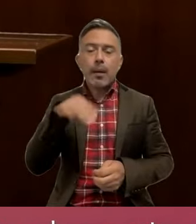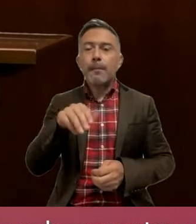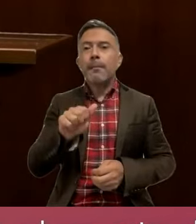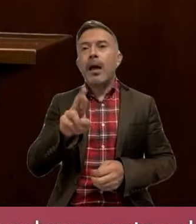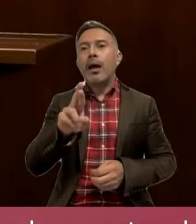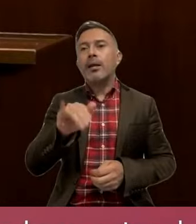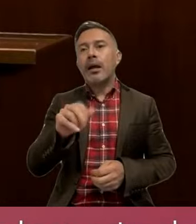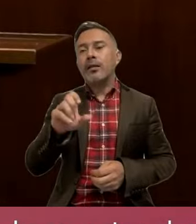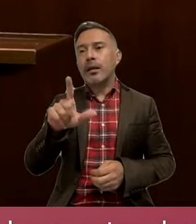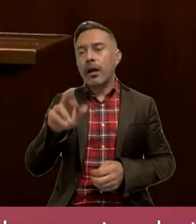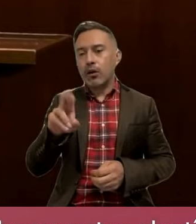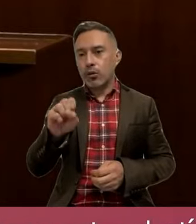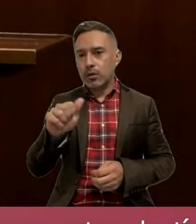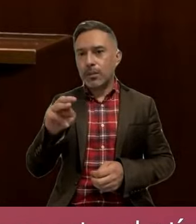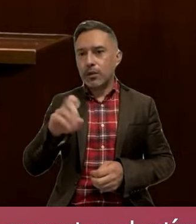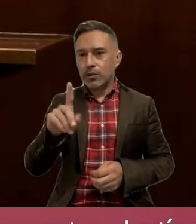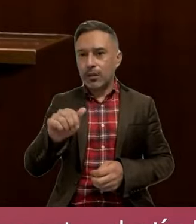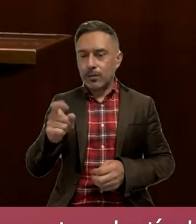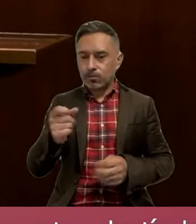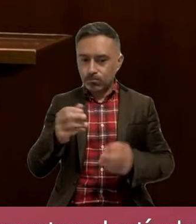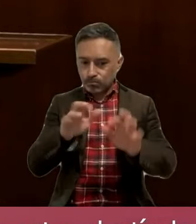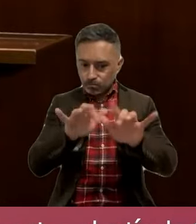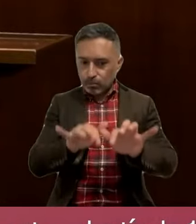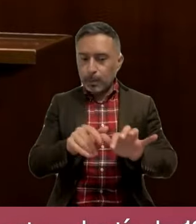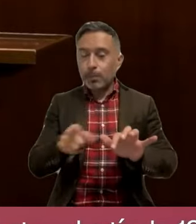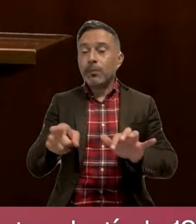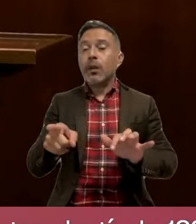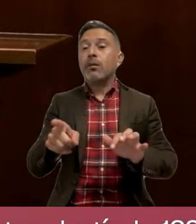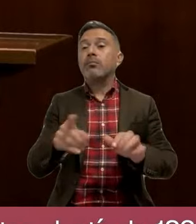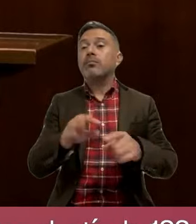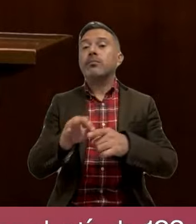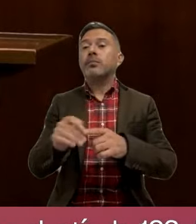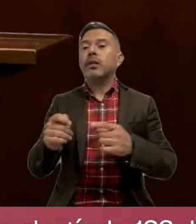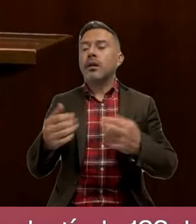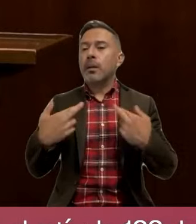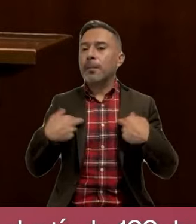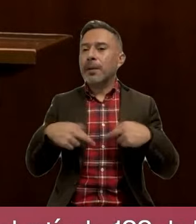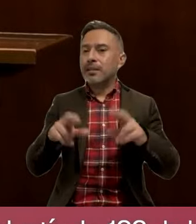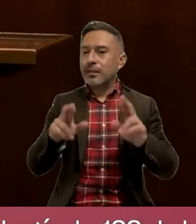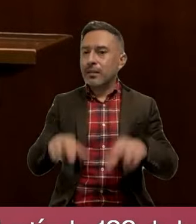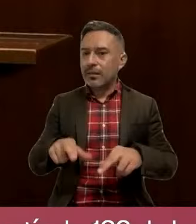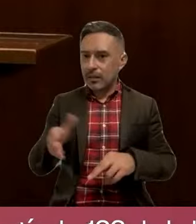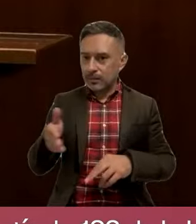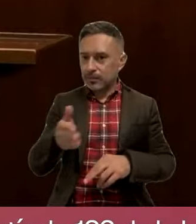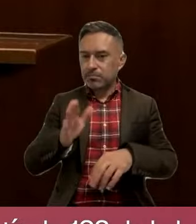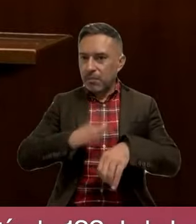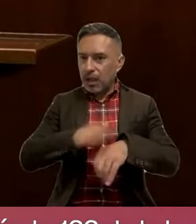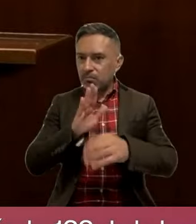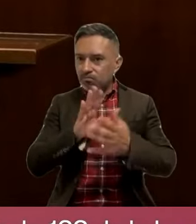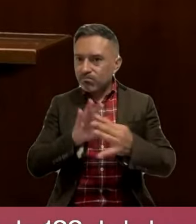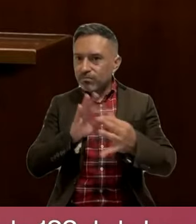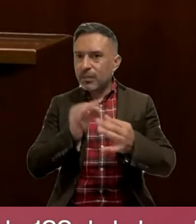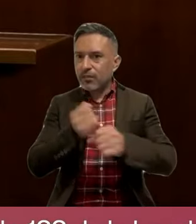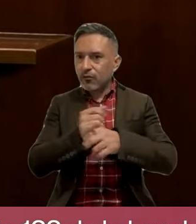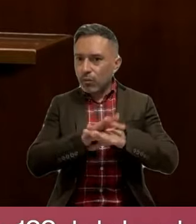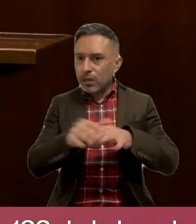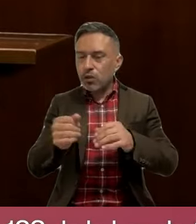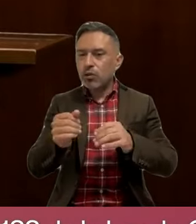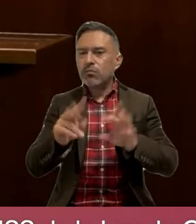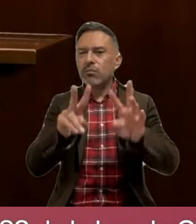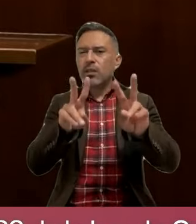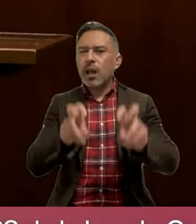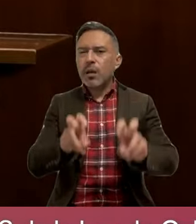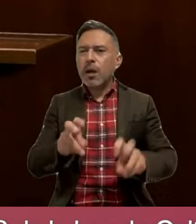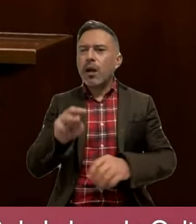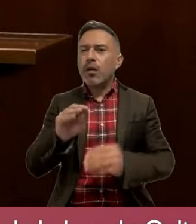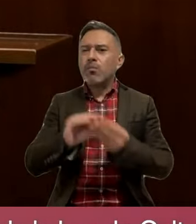de la Rosa Mendoza, quien con el carácter de presentante aportó mayor información y permitió profundizar en los motivos y